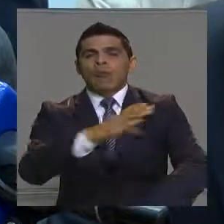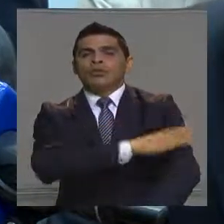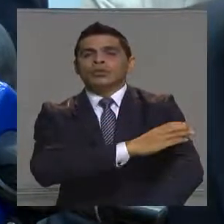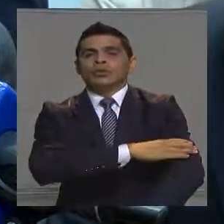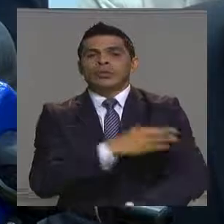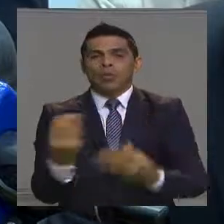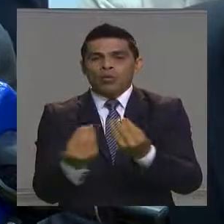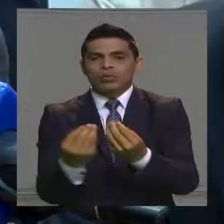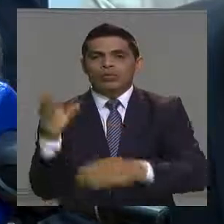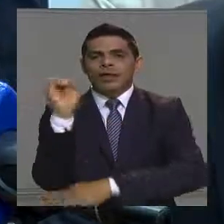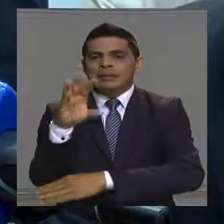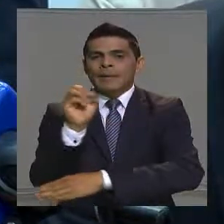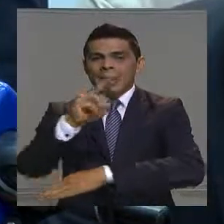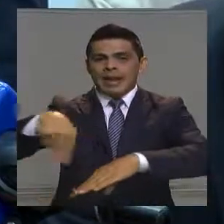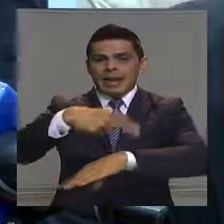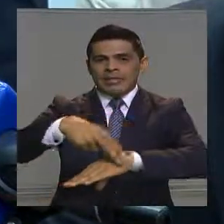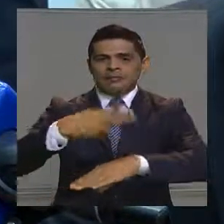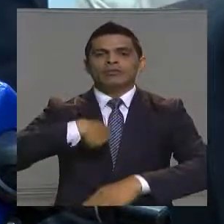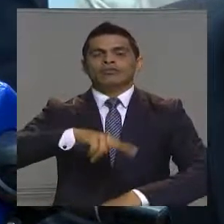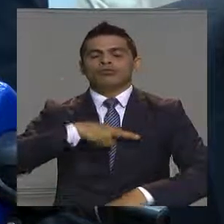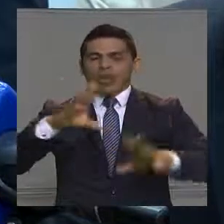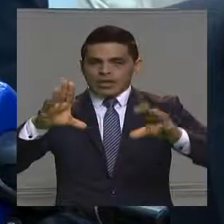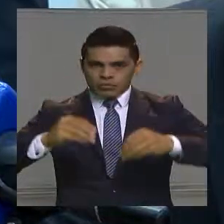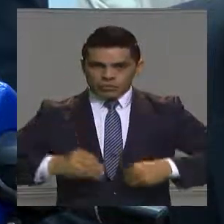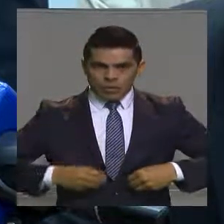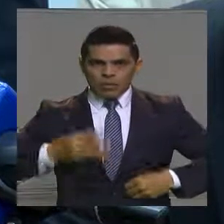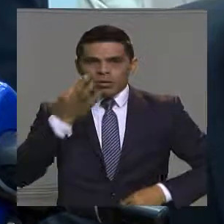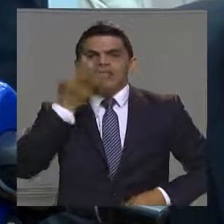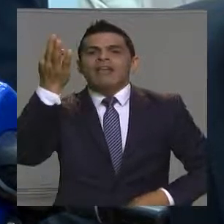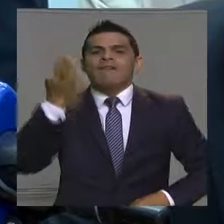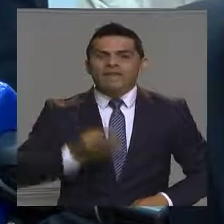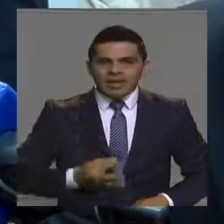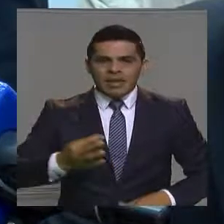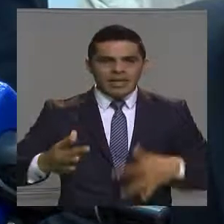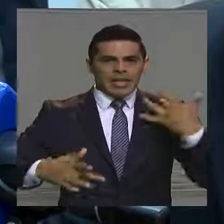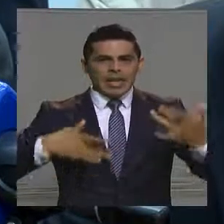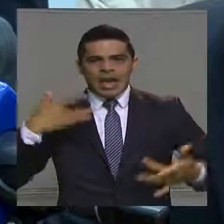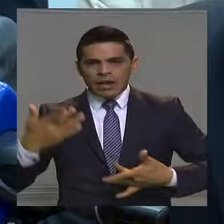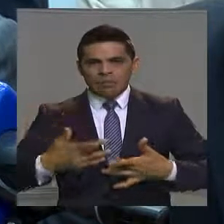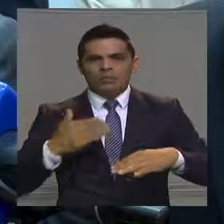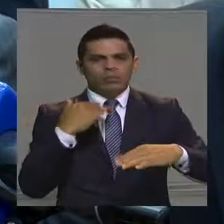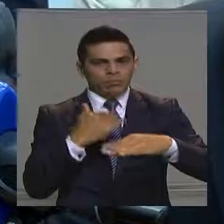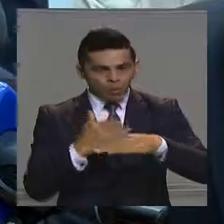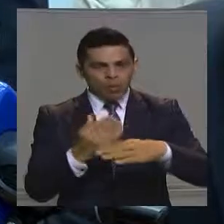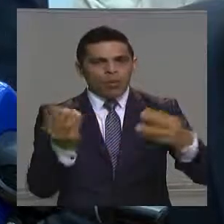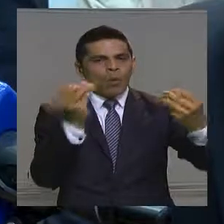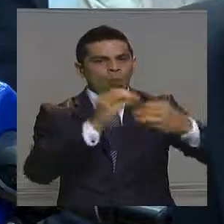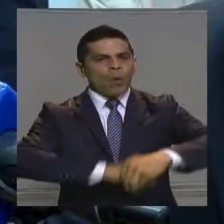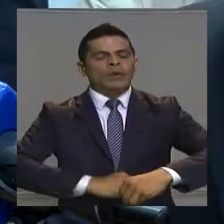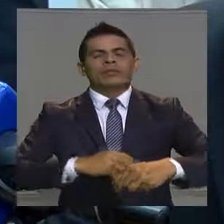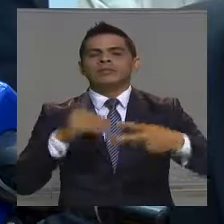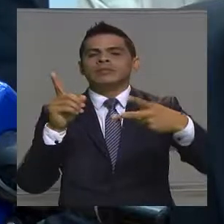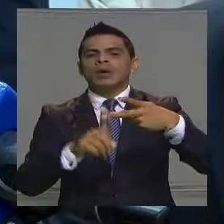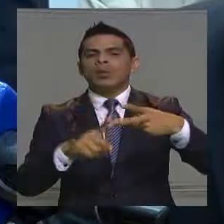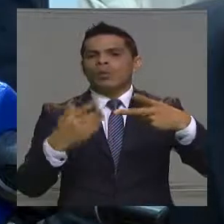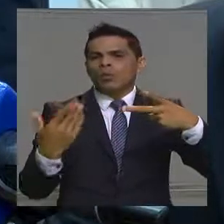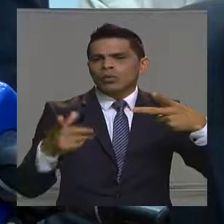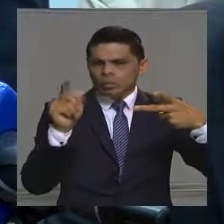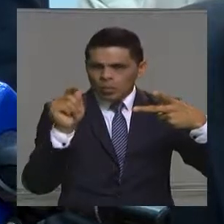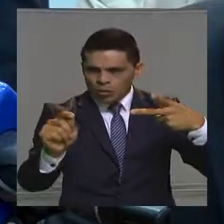Nacional asumamos como cierto esto y actuemos en consecuencia. Lo segundo